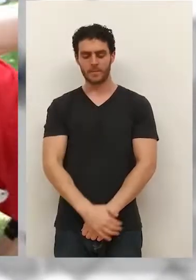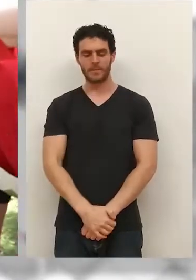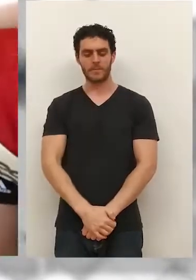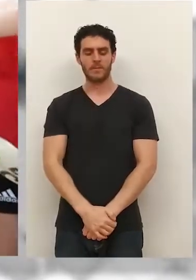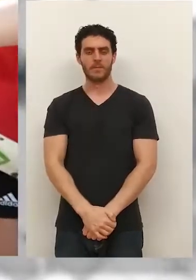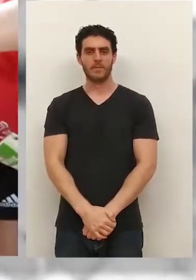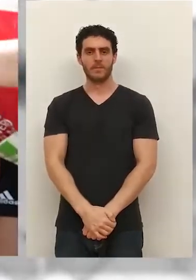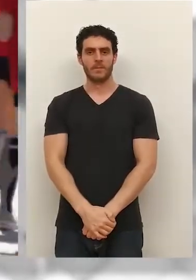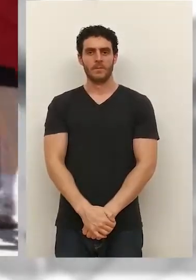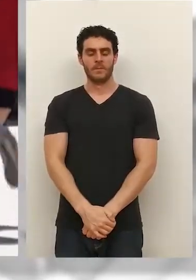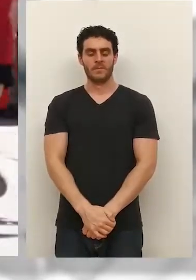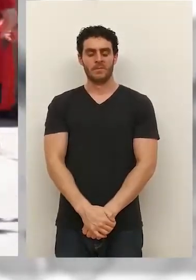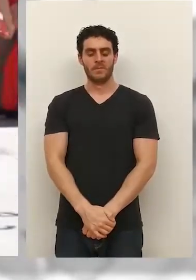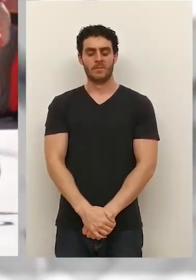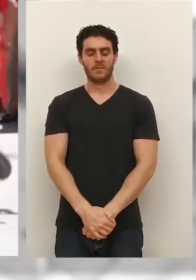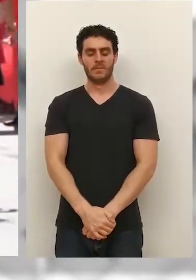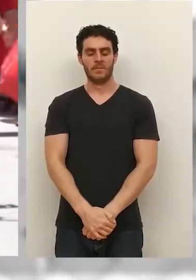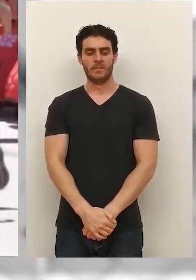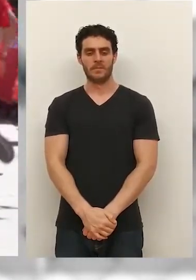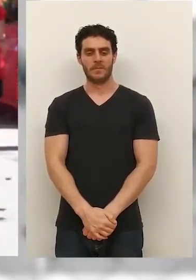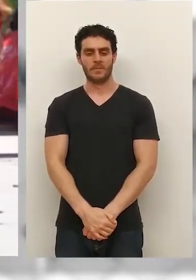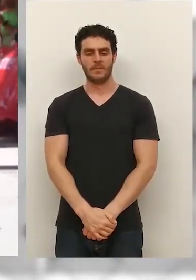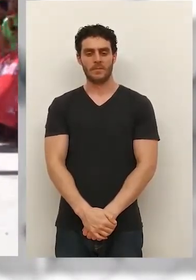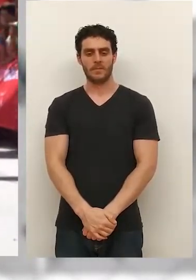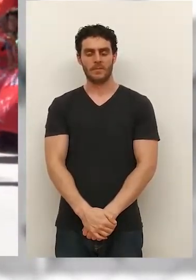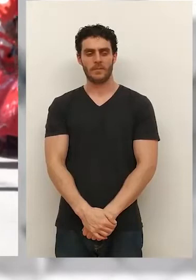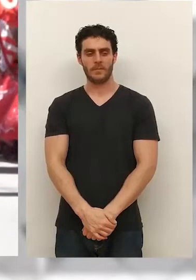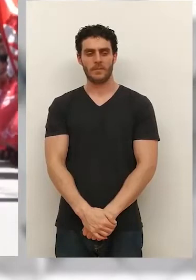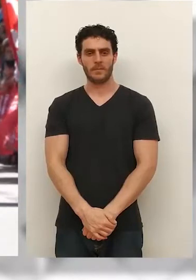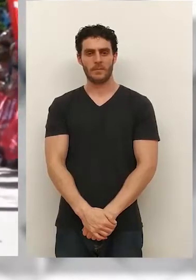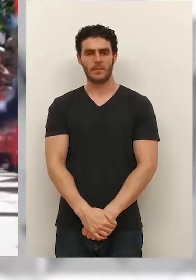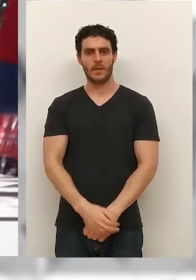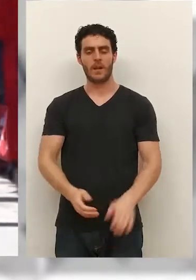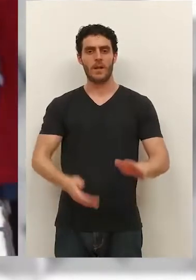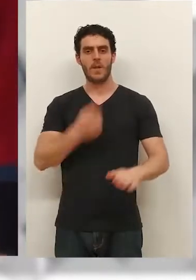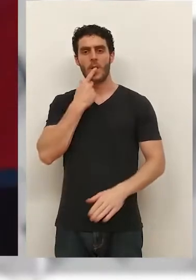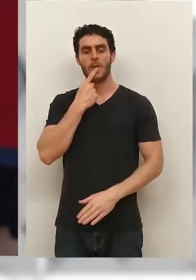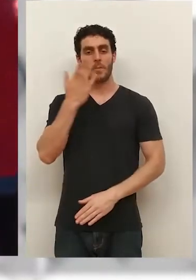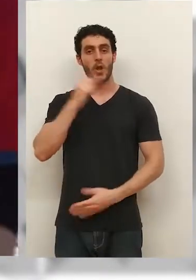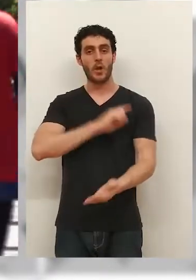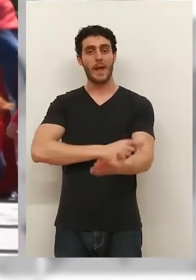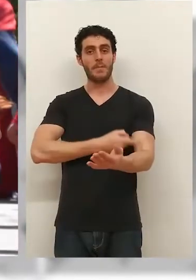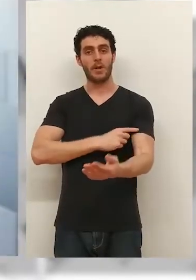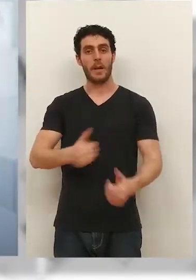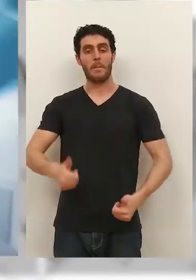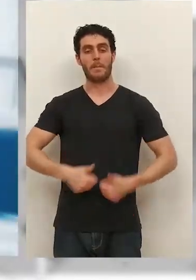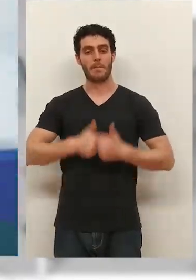pena estar aquí. Hagas como lo hagas. Toda una fiesta del deporte popular abierta a la sociedad riojana.